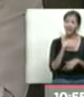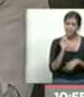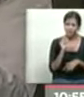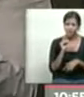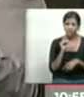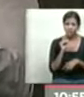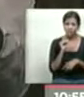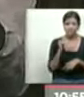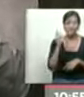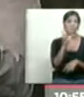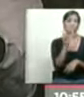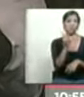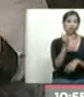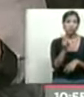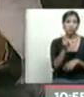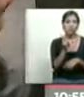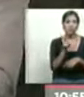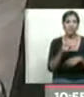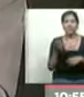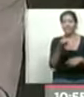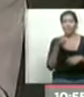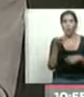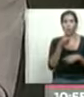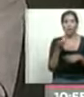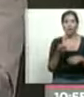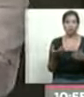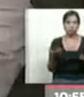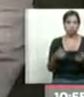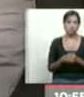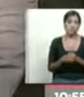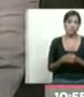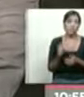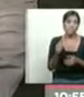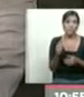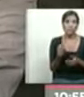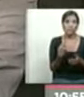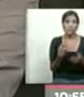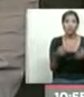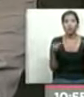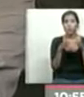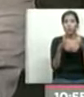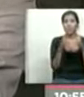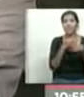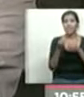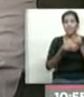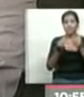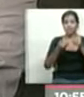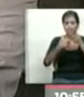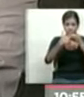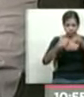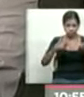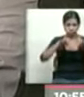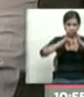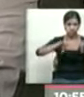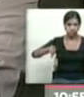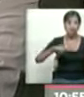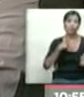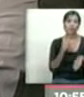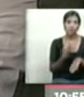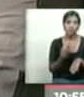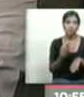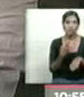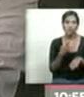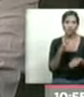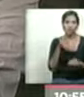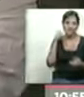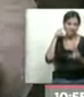le habla al PSUV. Por eso digo, están tratando de, obviamente, la primera división que querían crear, se lo voy a decir, fue hacia la Fuerza